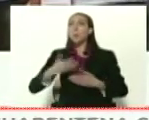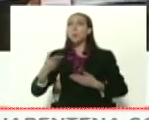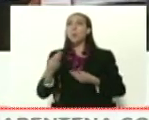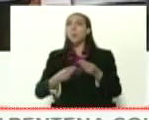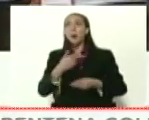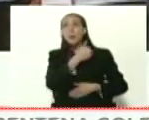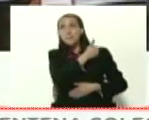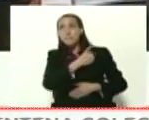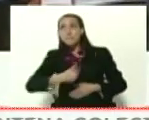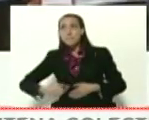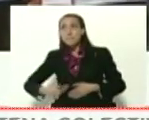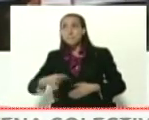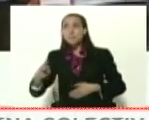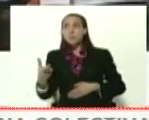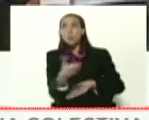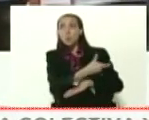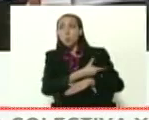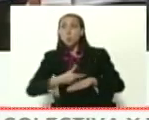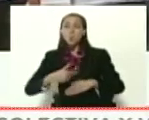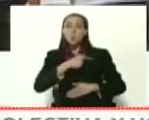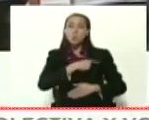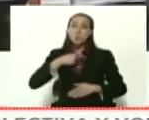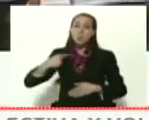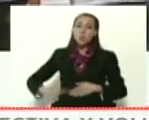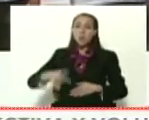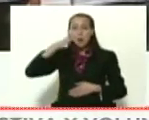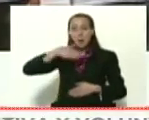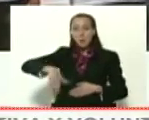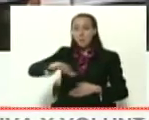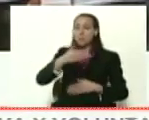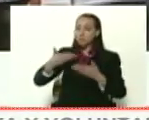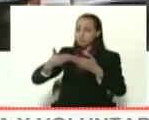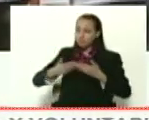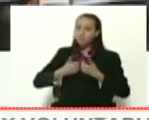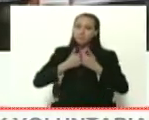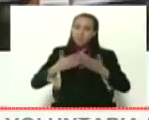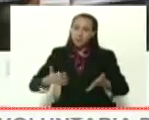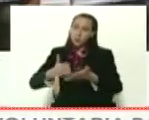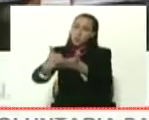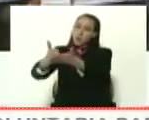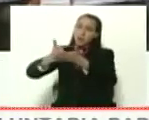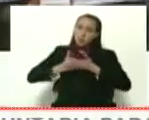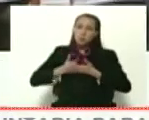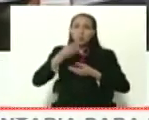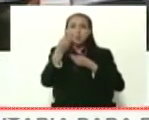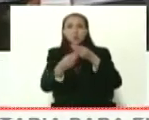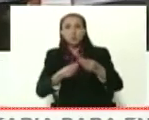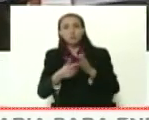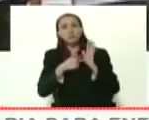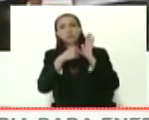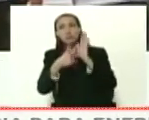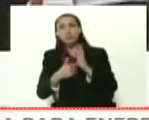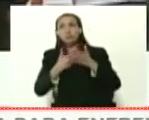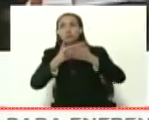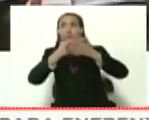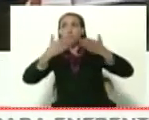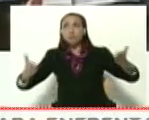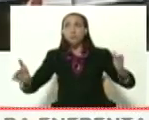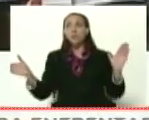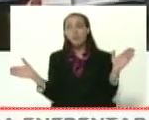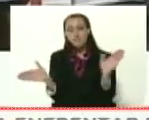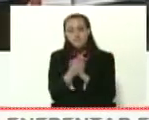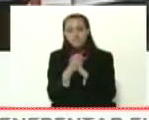presidente Xi Jinping, a su gobierno y a su pueblo por esta generosidad, por esta muestra de afecto, amistad